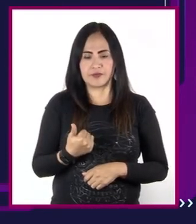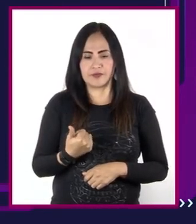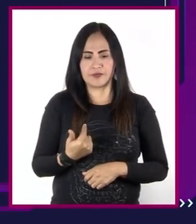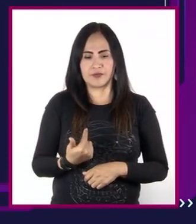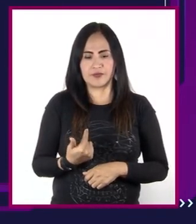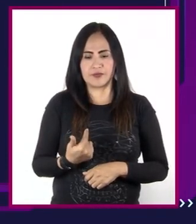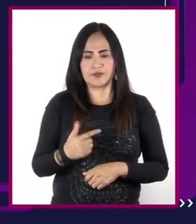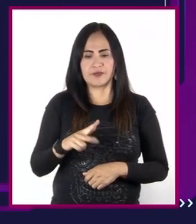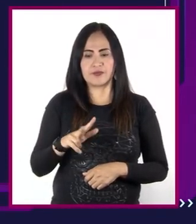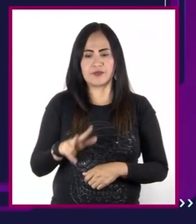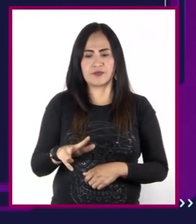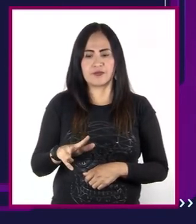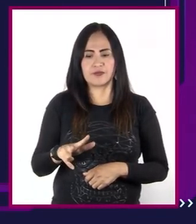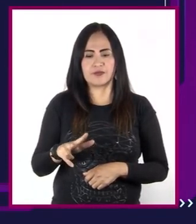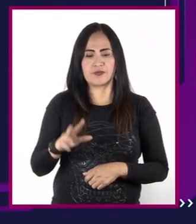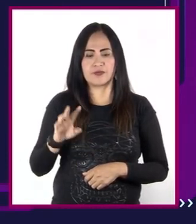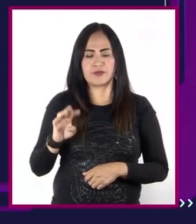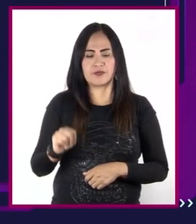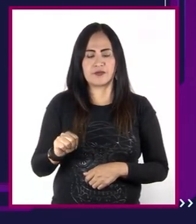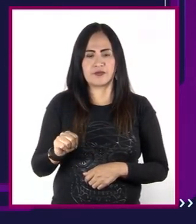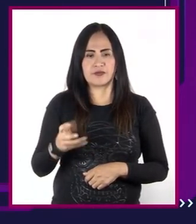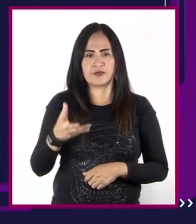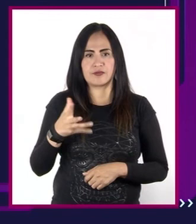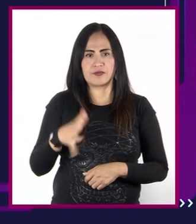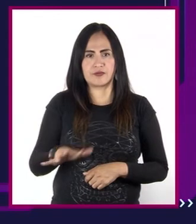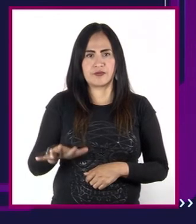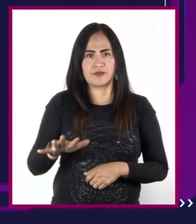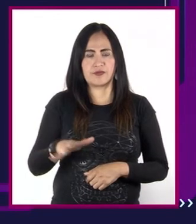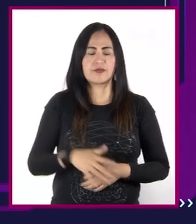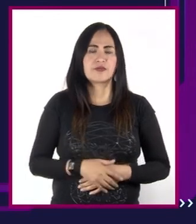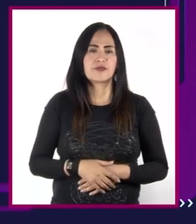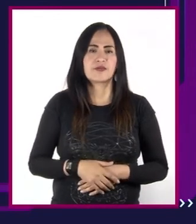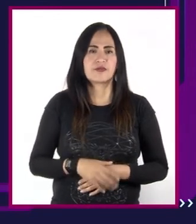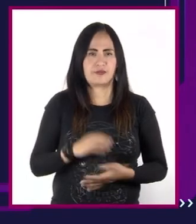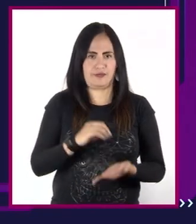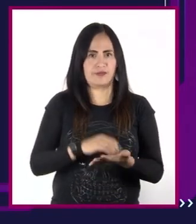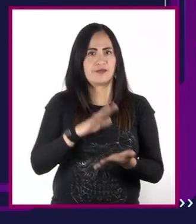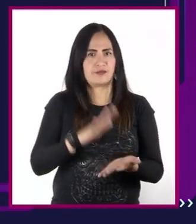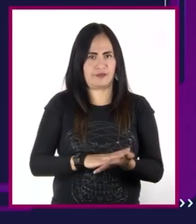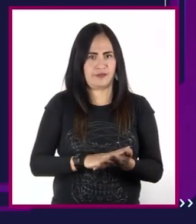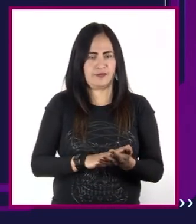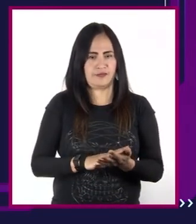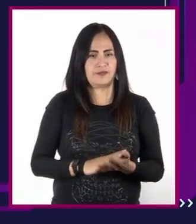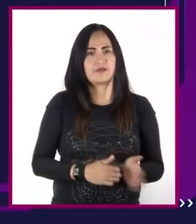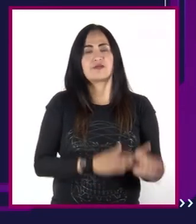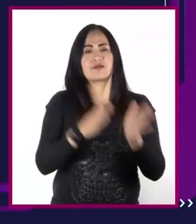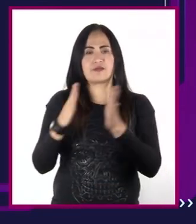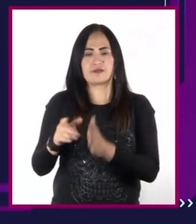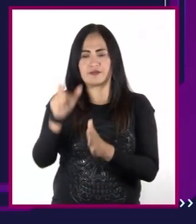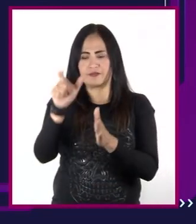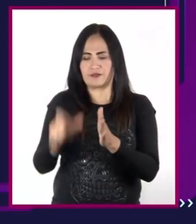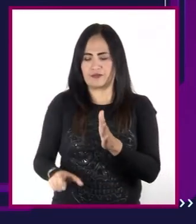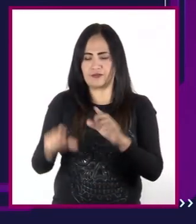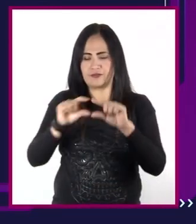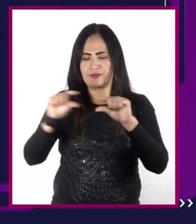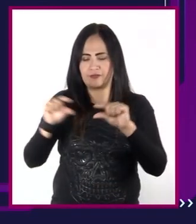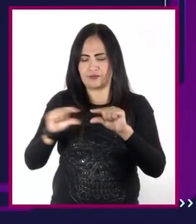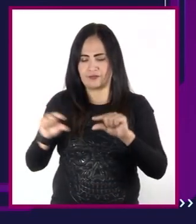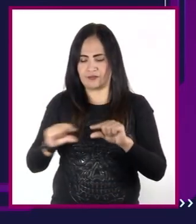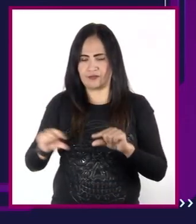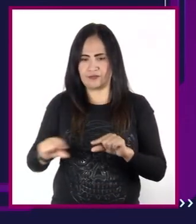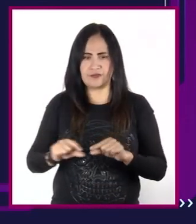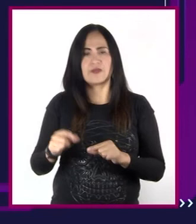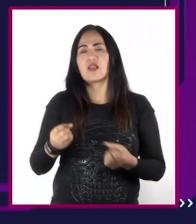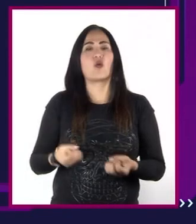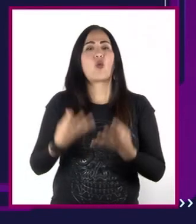6, 7, 8, 9 y 10. En cada fila de la segunda columna se registró la masa en kilogramos